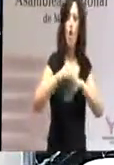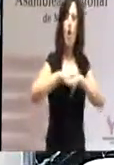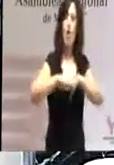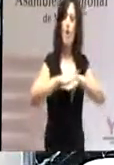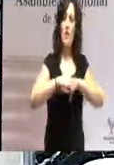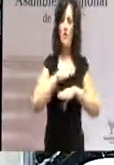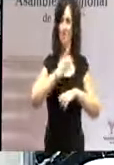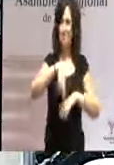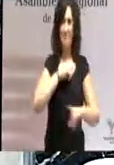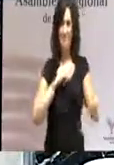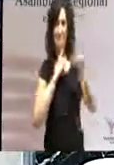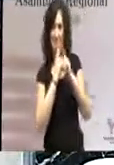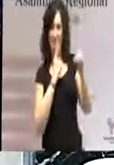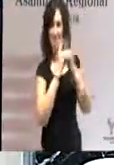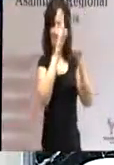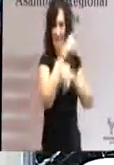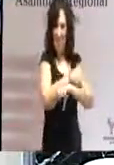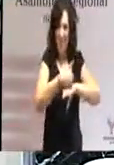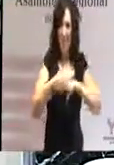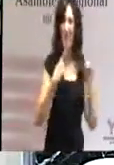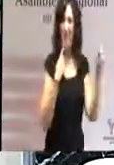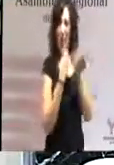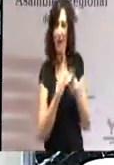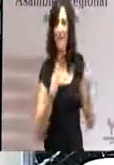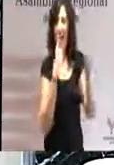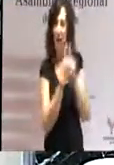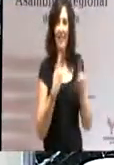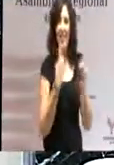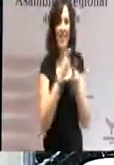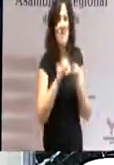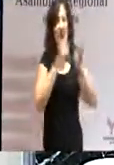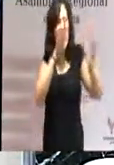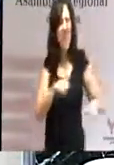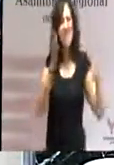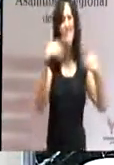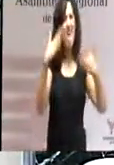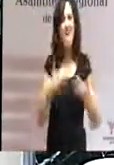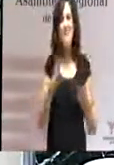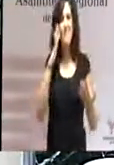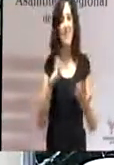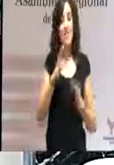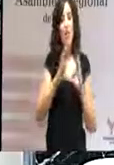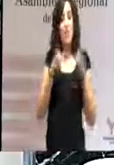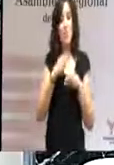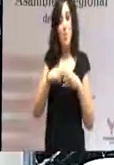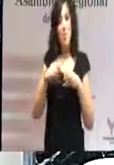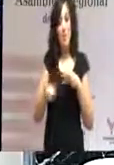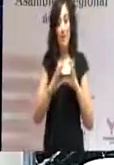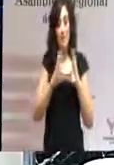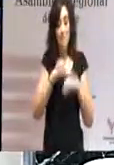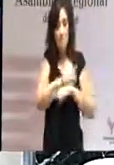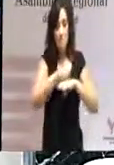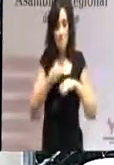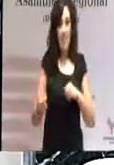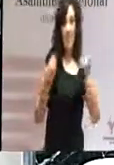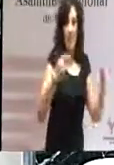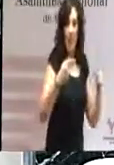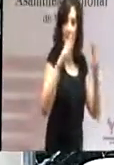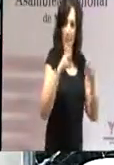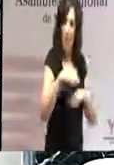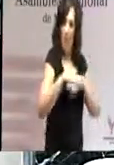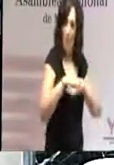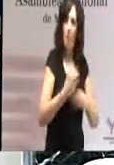han arremetido contra Ciudadanos. Han sido ustedes desleales con el partido que les garantizó la gobernabilidad, a pesar de